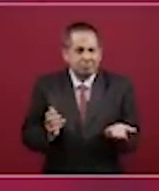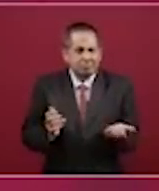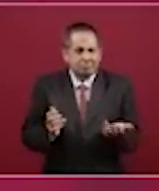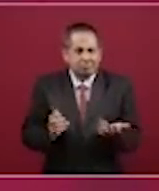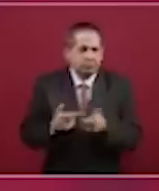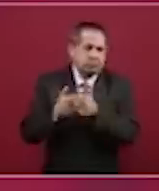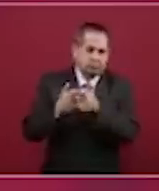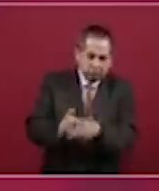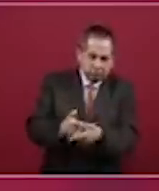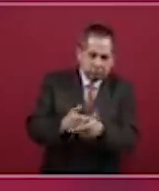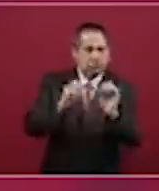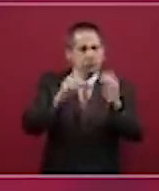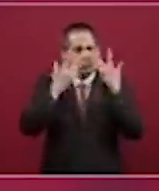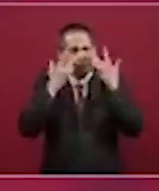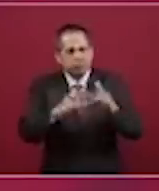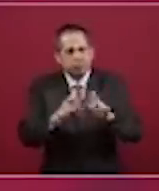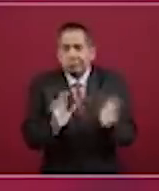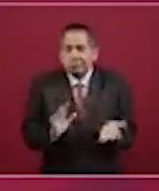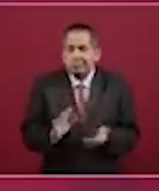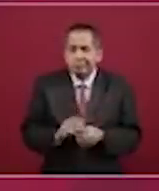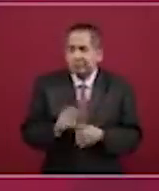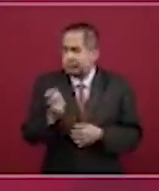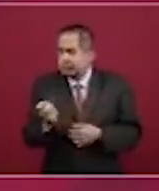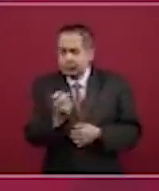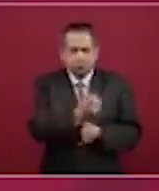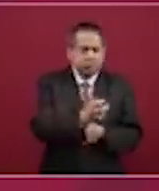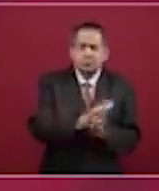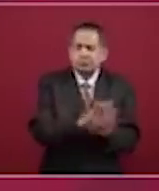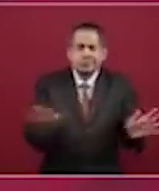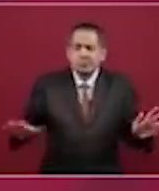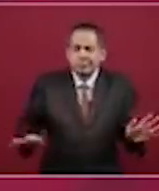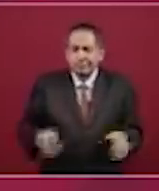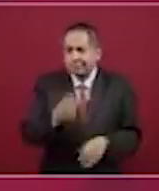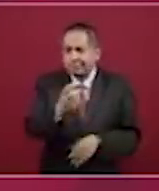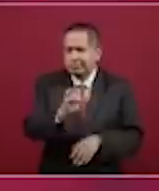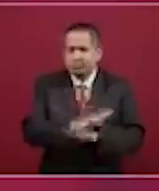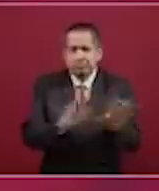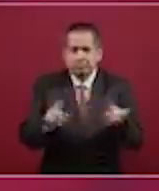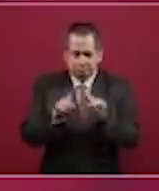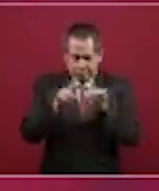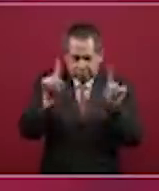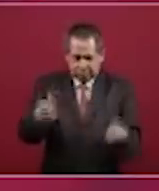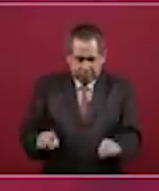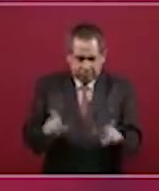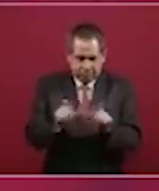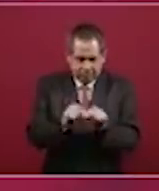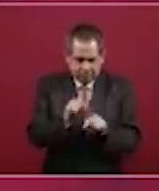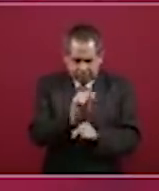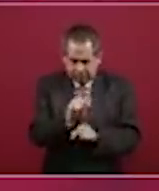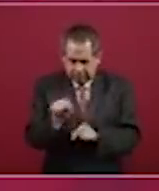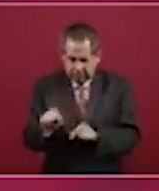que continúe o que renuncie. Y ya, esa es una boleta.